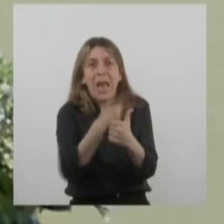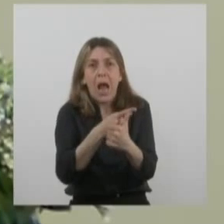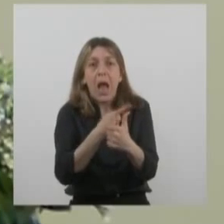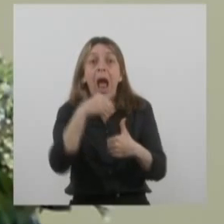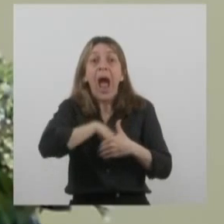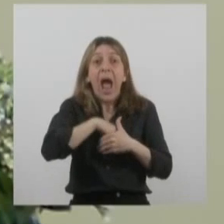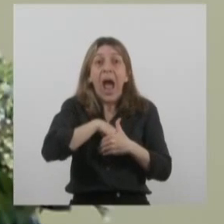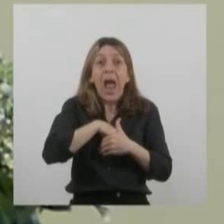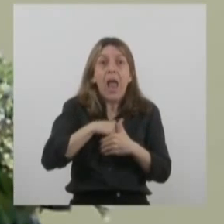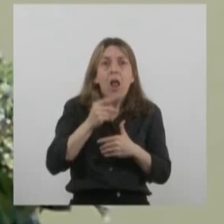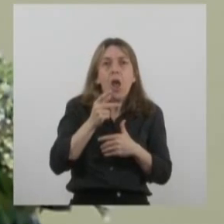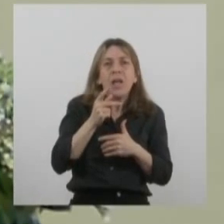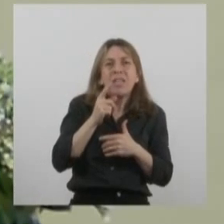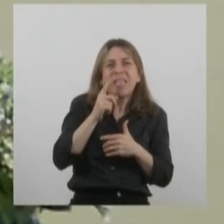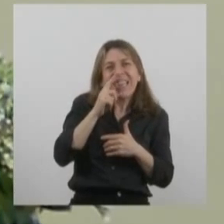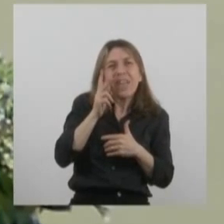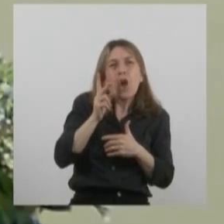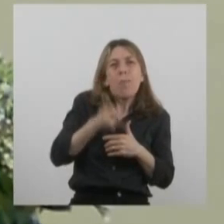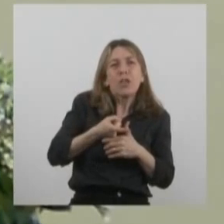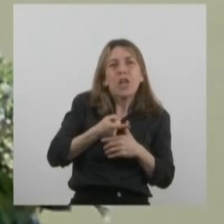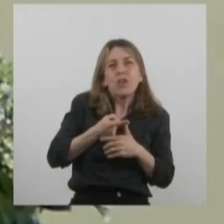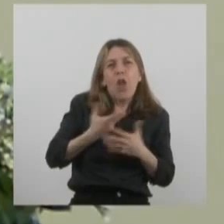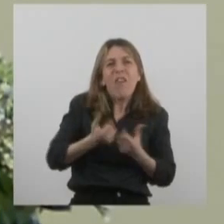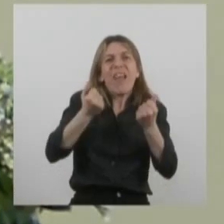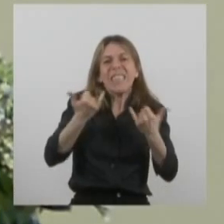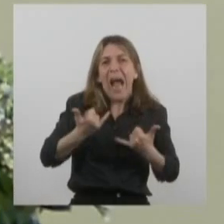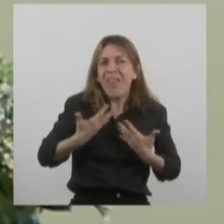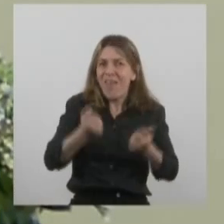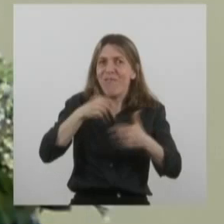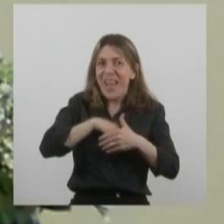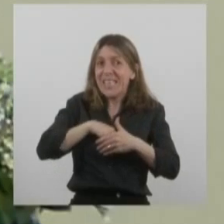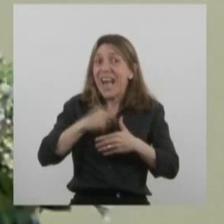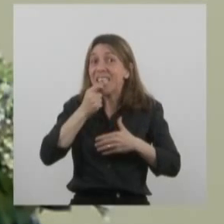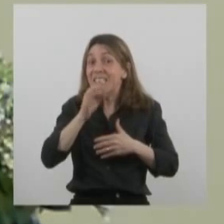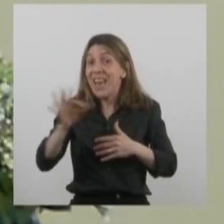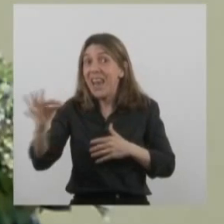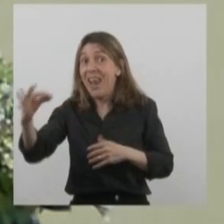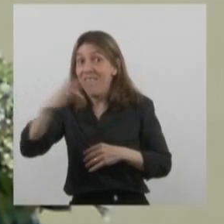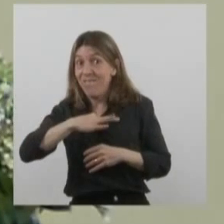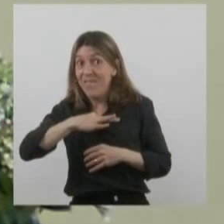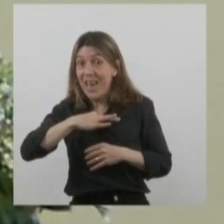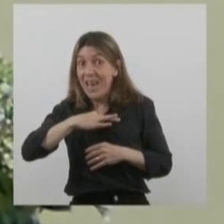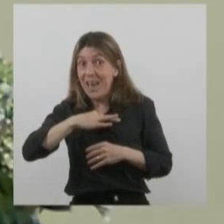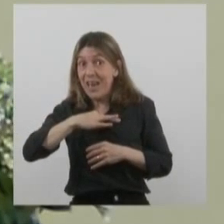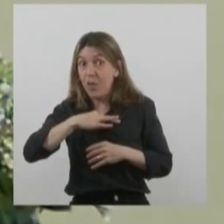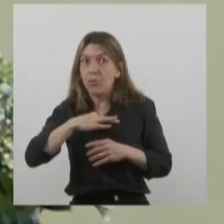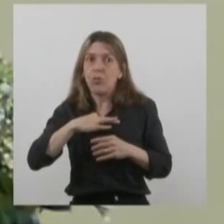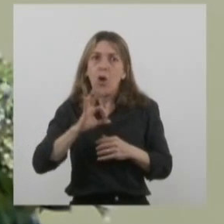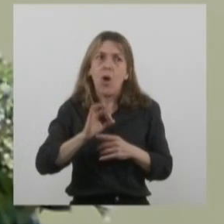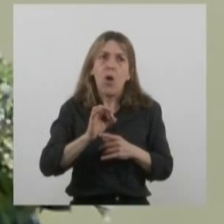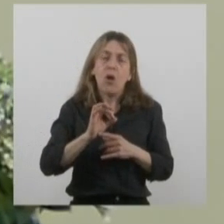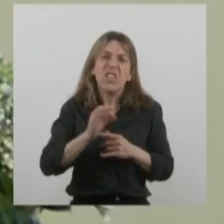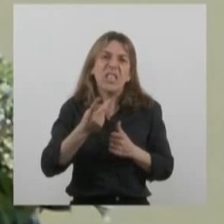inmunidad. Y eso da ciertas garantías de que si se llegan a enfermar nuevamente, o por primera vez,